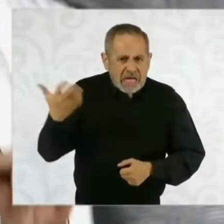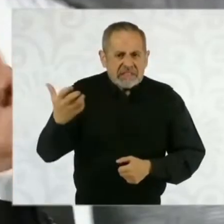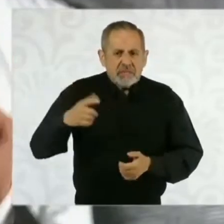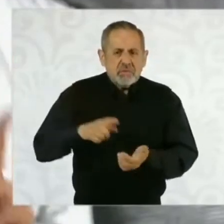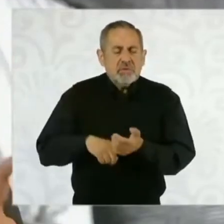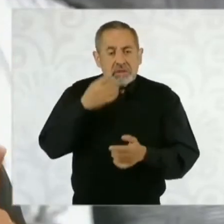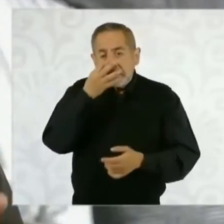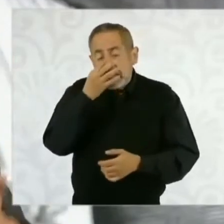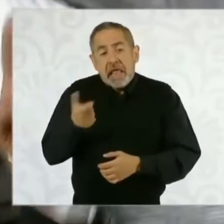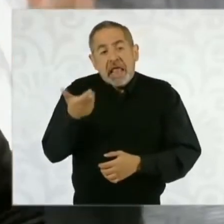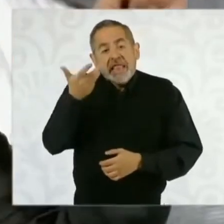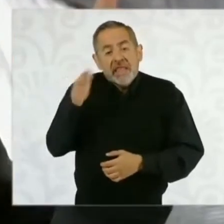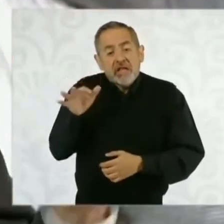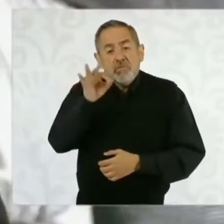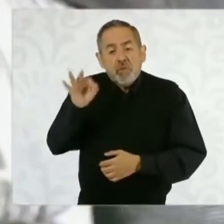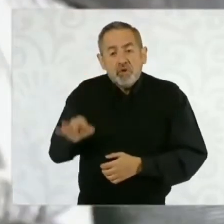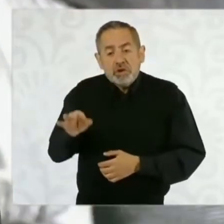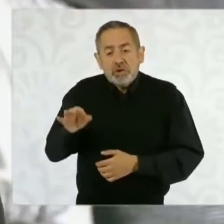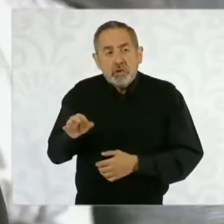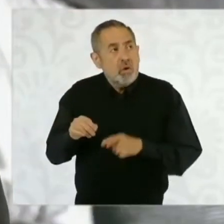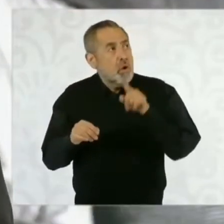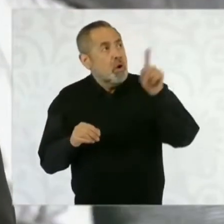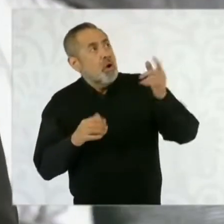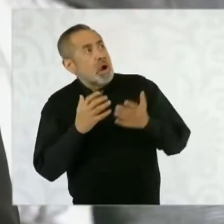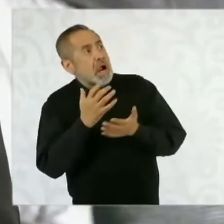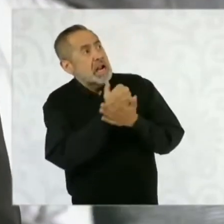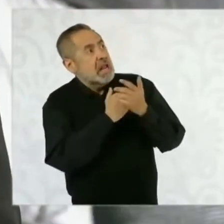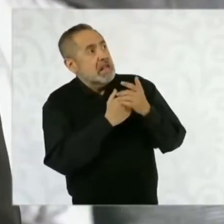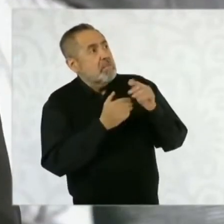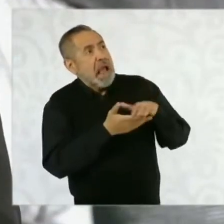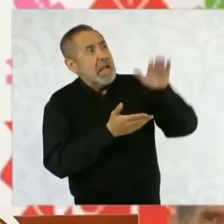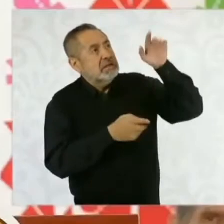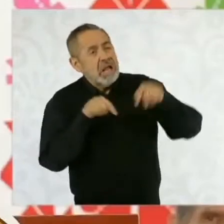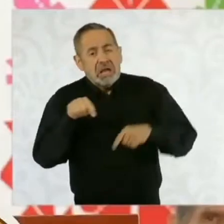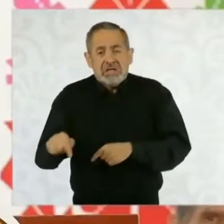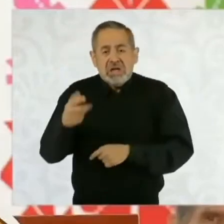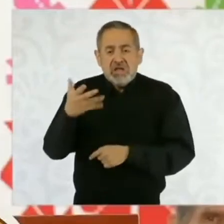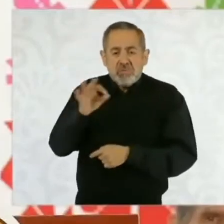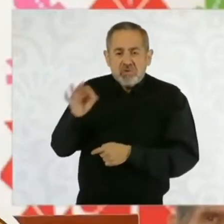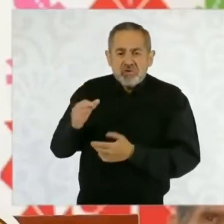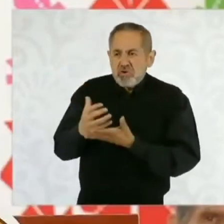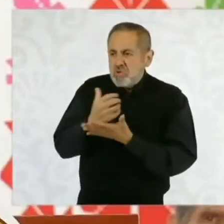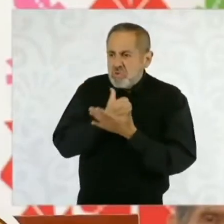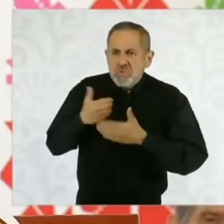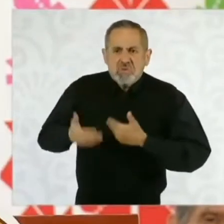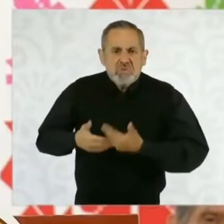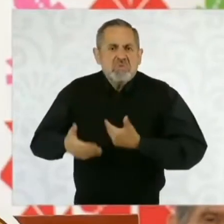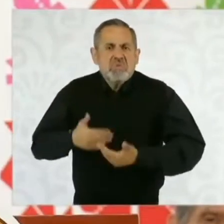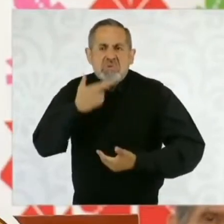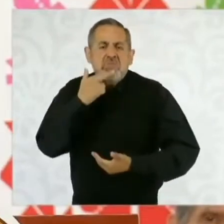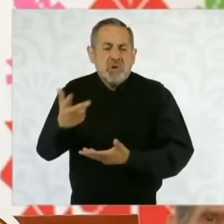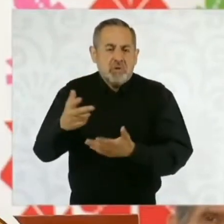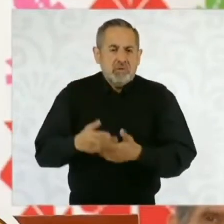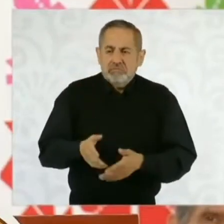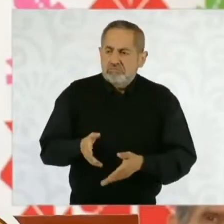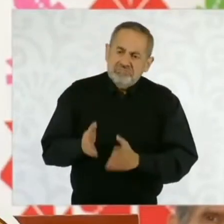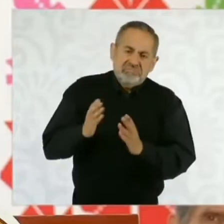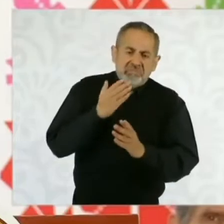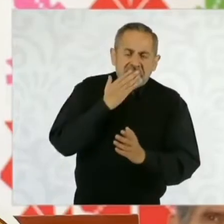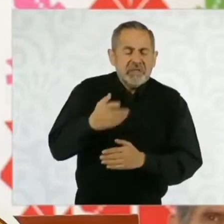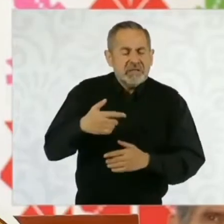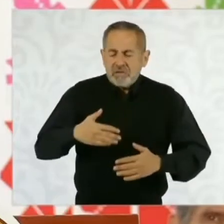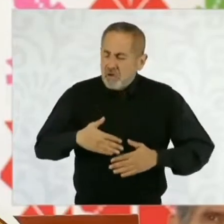el 10% de lo que ganan en otros países, o tal vez menos. Vamos en buen camino, tenemos